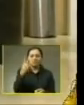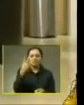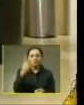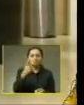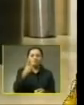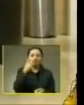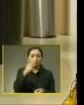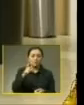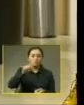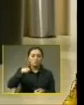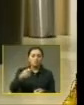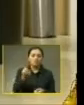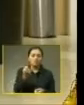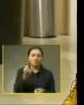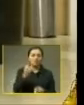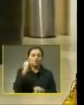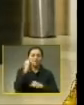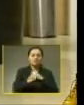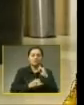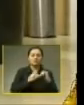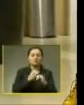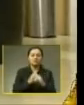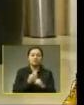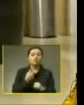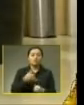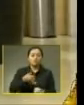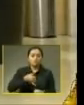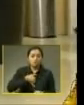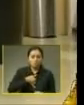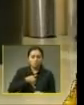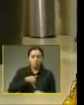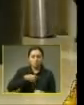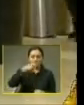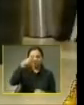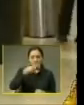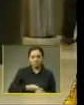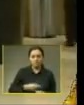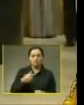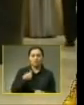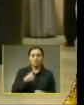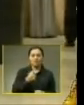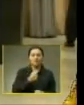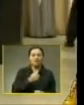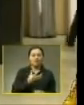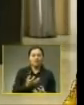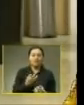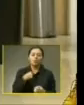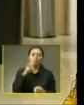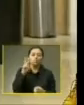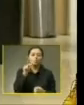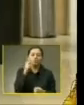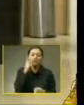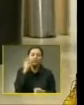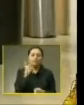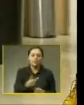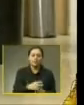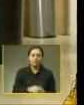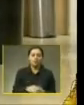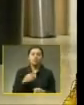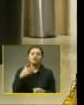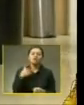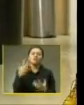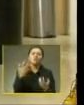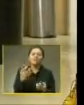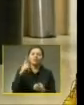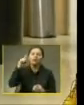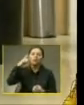canal internacional y ser yo la que decida lo que quiero o no quiero ver. No quiero que el